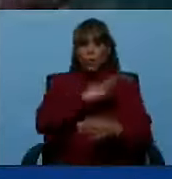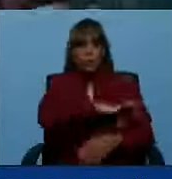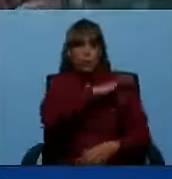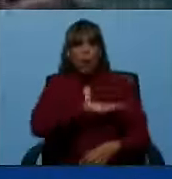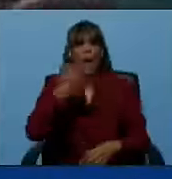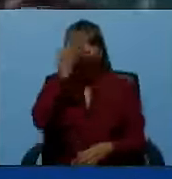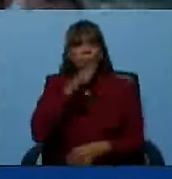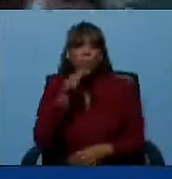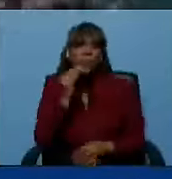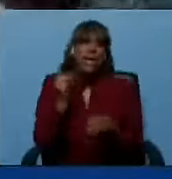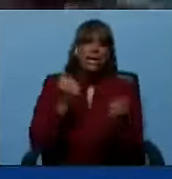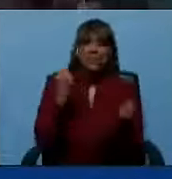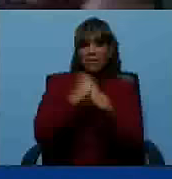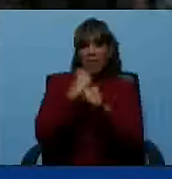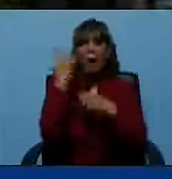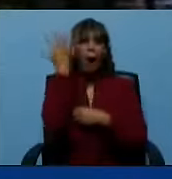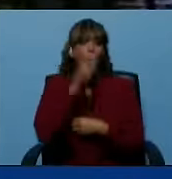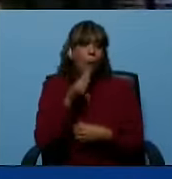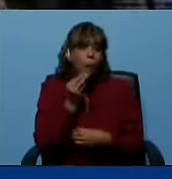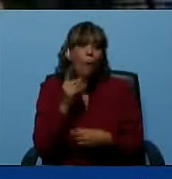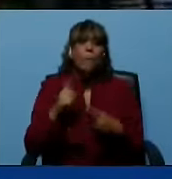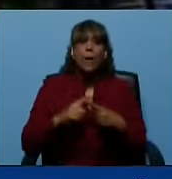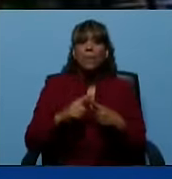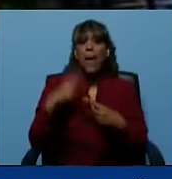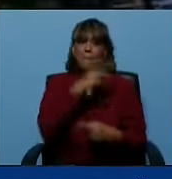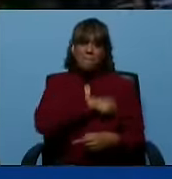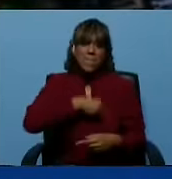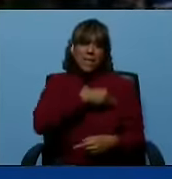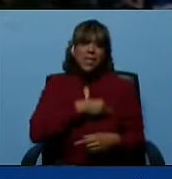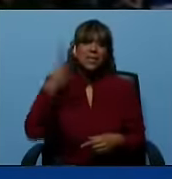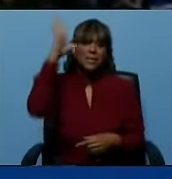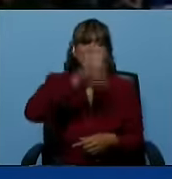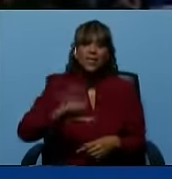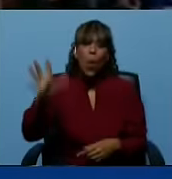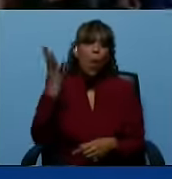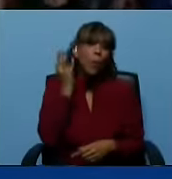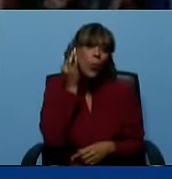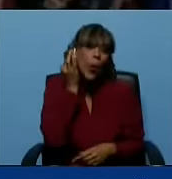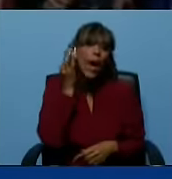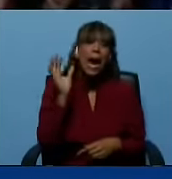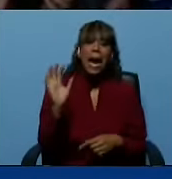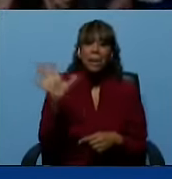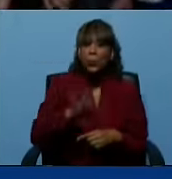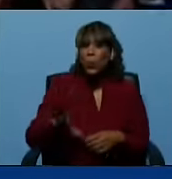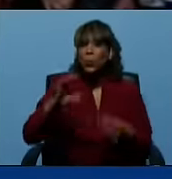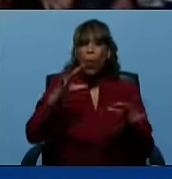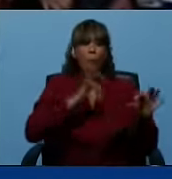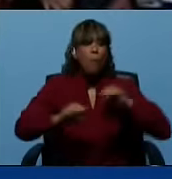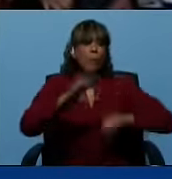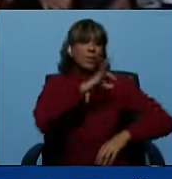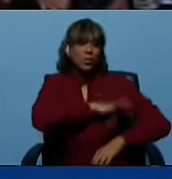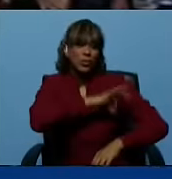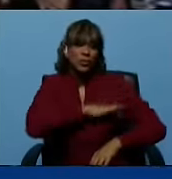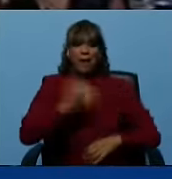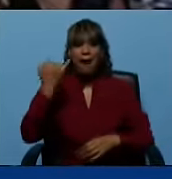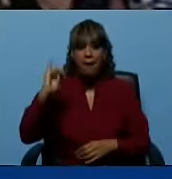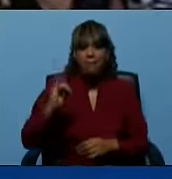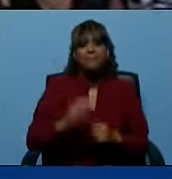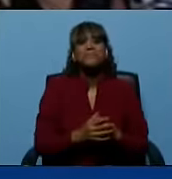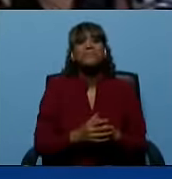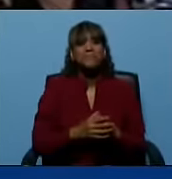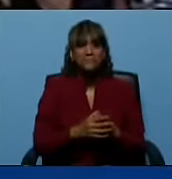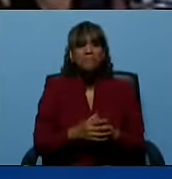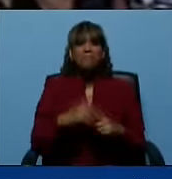Gran Misión Chamba Juvenil, la Gran Misión Venezuela Mujer, Venezuela Joven, entre otros movimientos sociales.